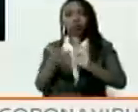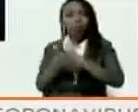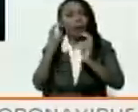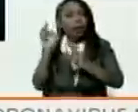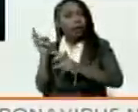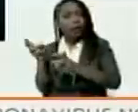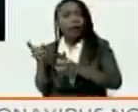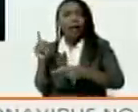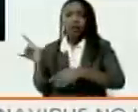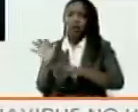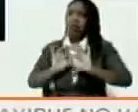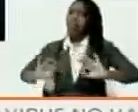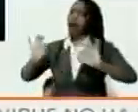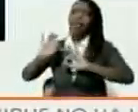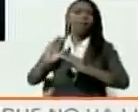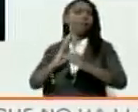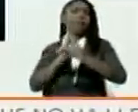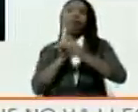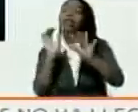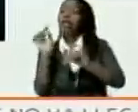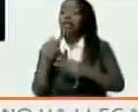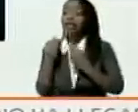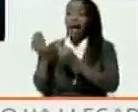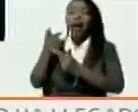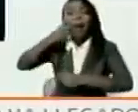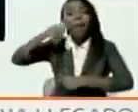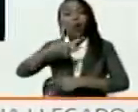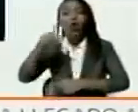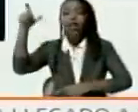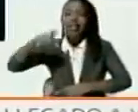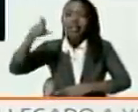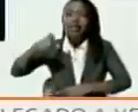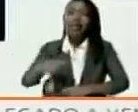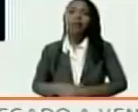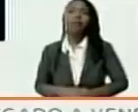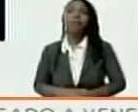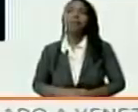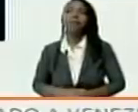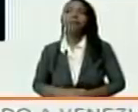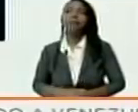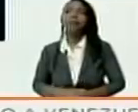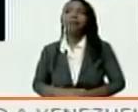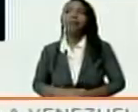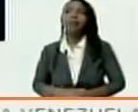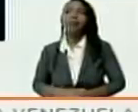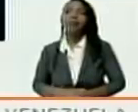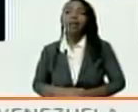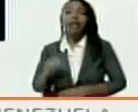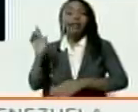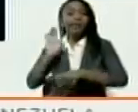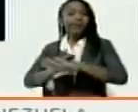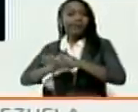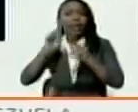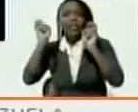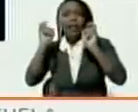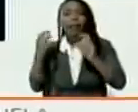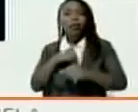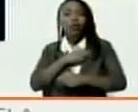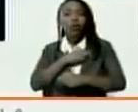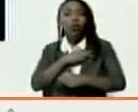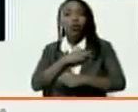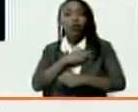nosotros nada nos va a detener para garantizarle a nuestro pueblo lo que necesita. En este caso, bueno, hemos